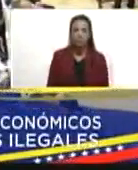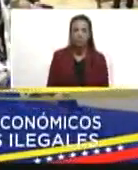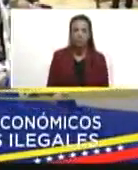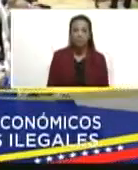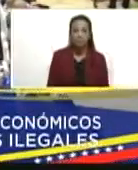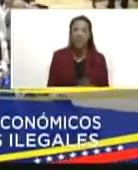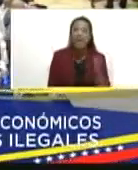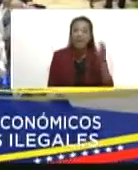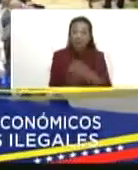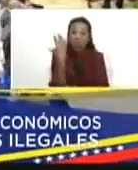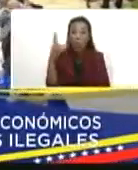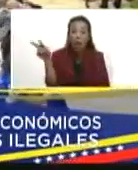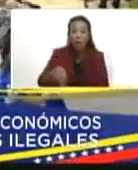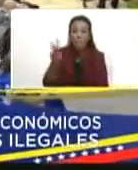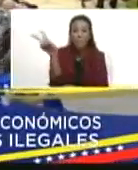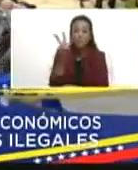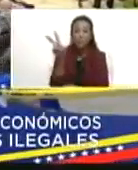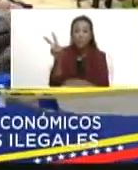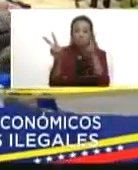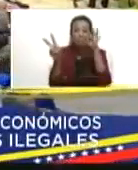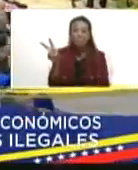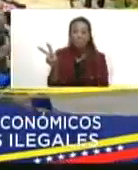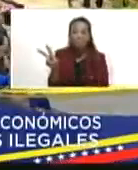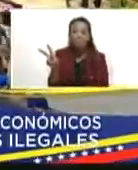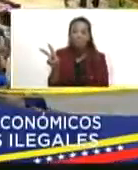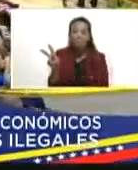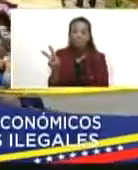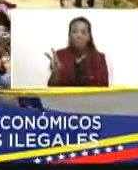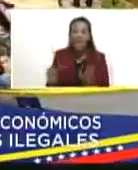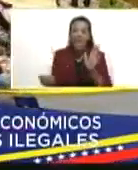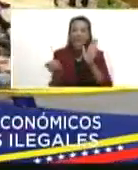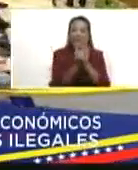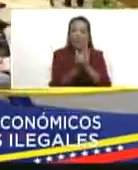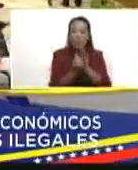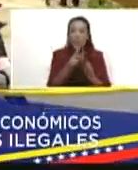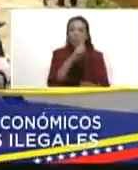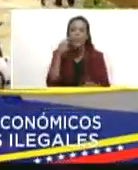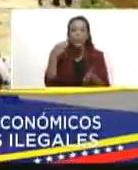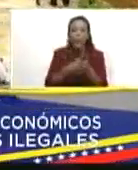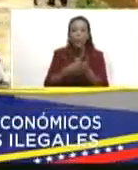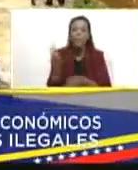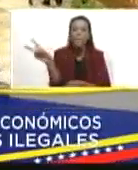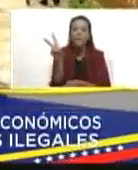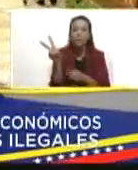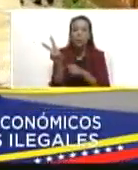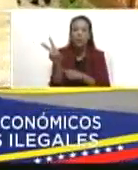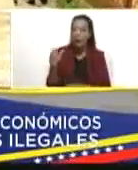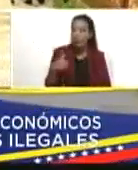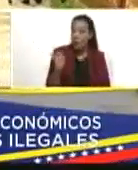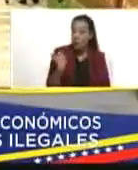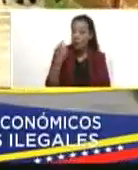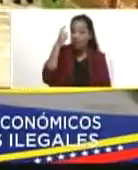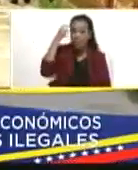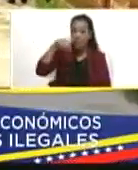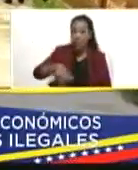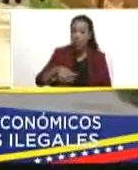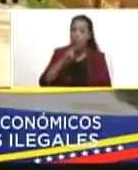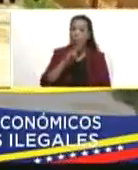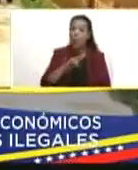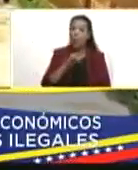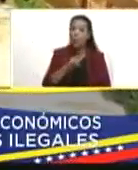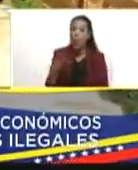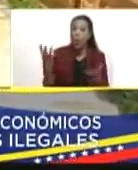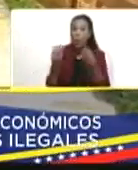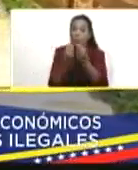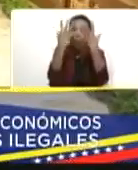hecho en Venezuela m en Venezuela quiero aprovechar hoy junto